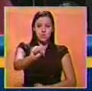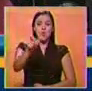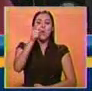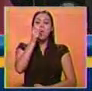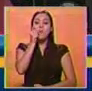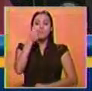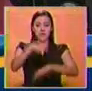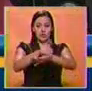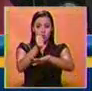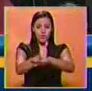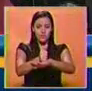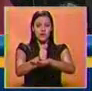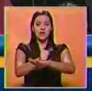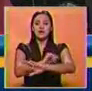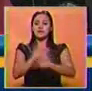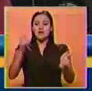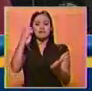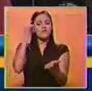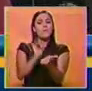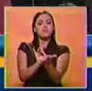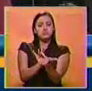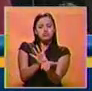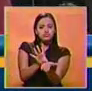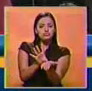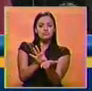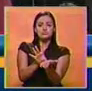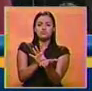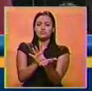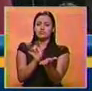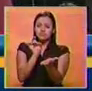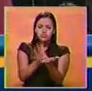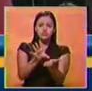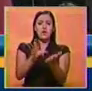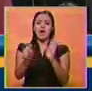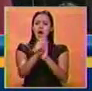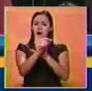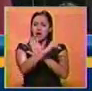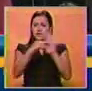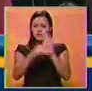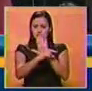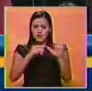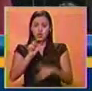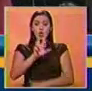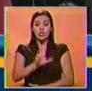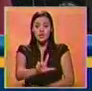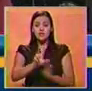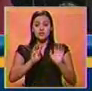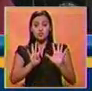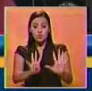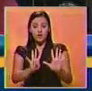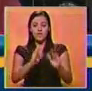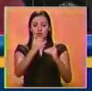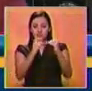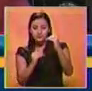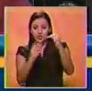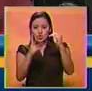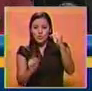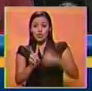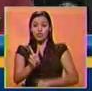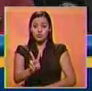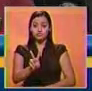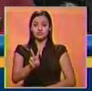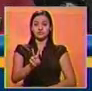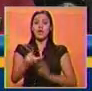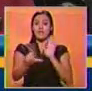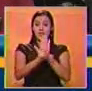se logró una medida de expulsión establecida en el artículo número 39, numeral 2 de nuestra ley